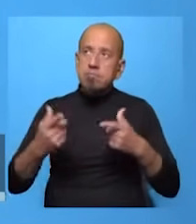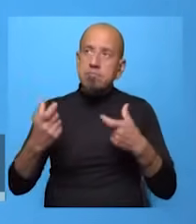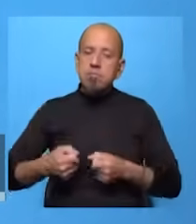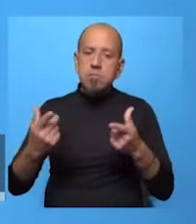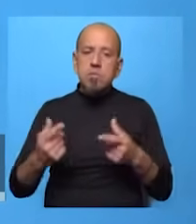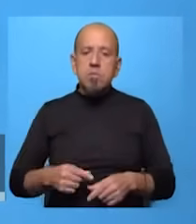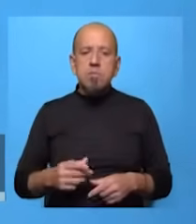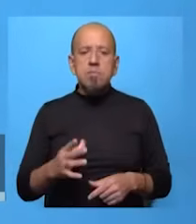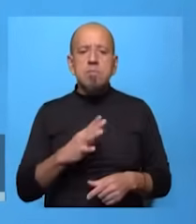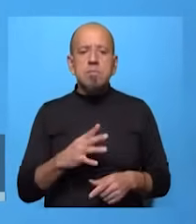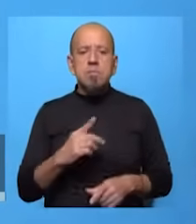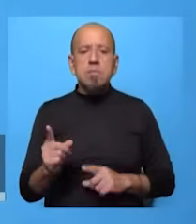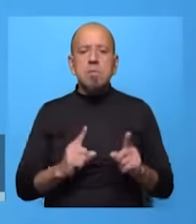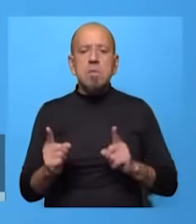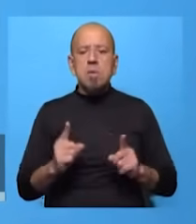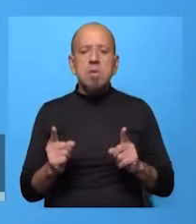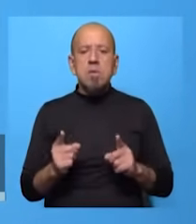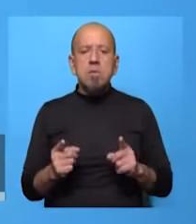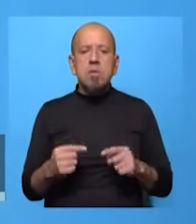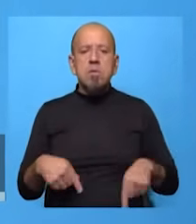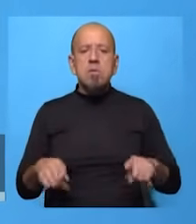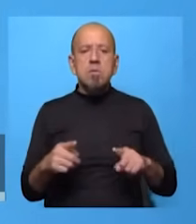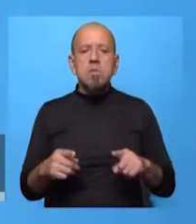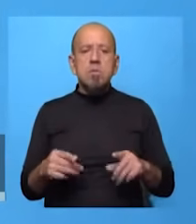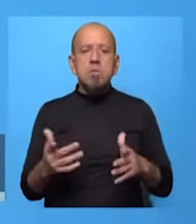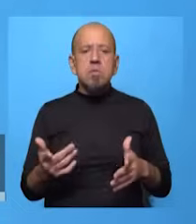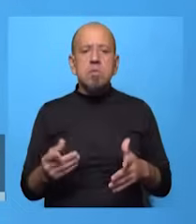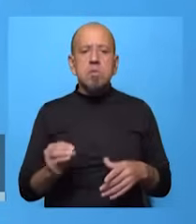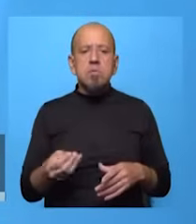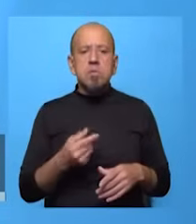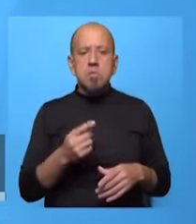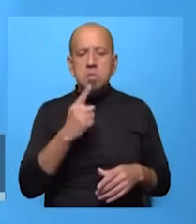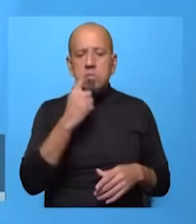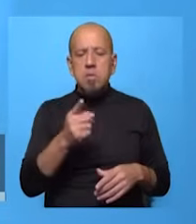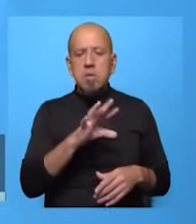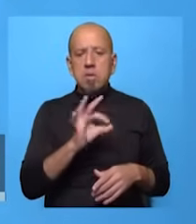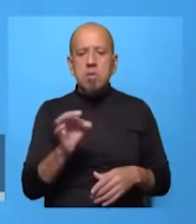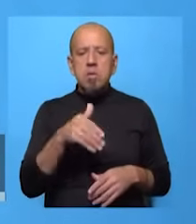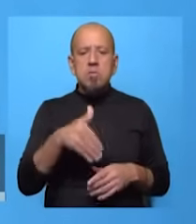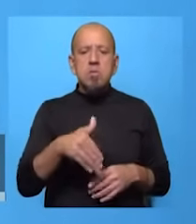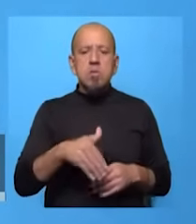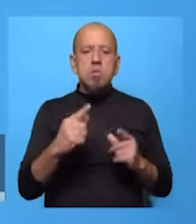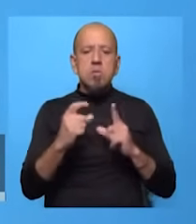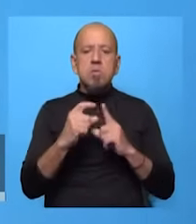hay algunos analistas que hablan que el atraso cambiario ocasionó una perdida de 1500 millones de dólares al sector aero exportador